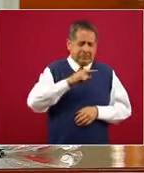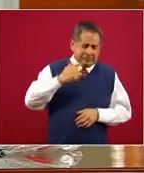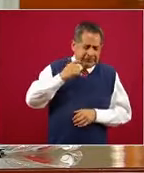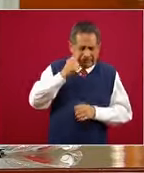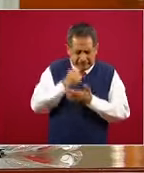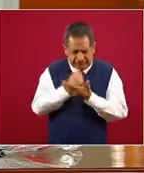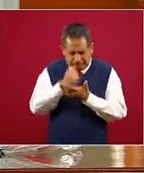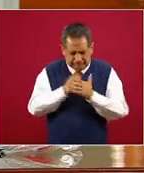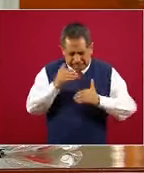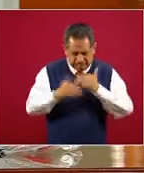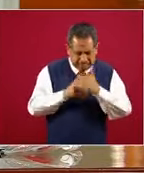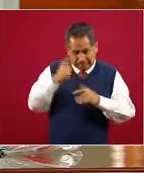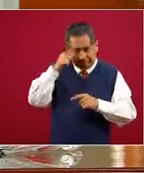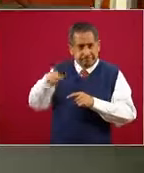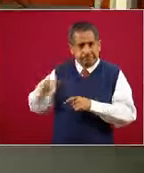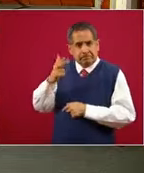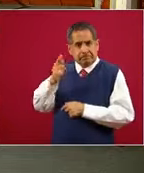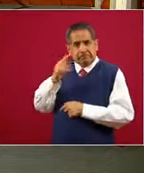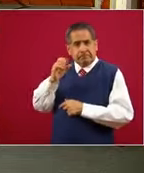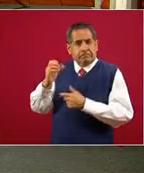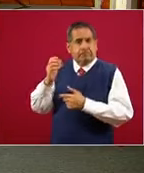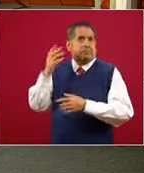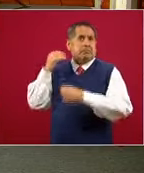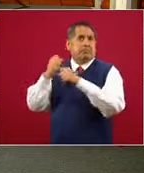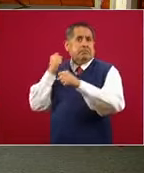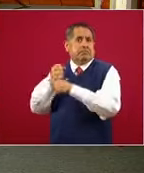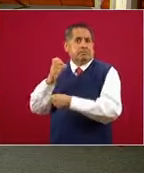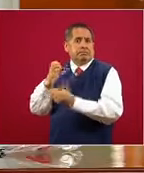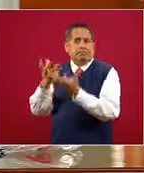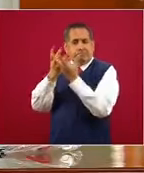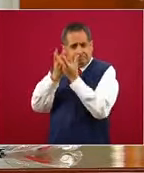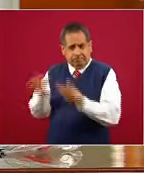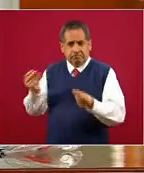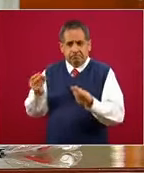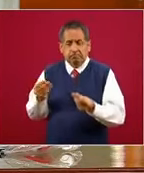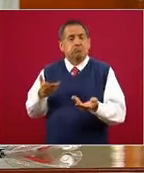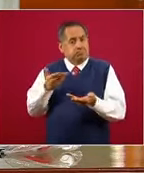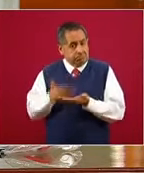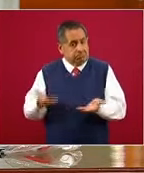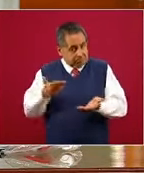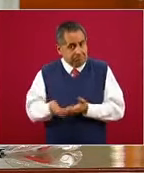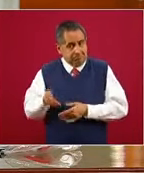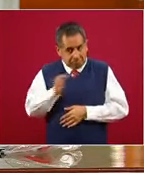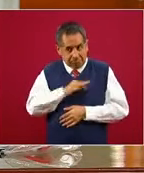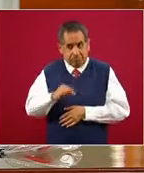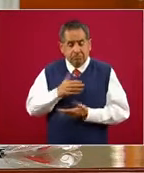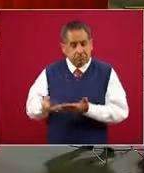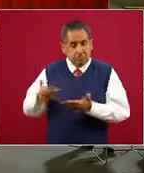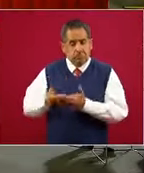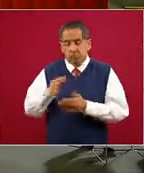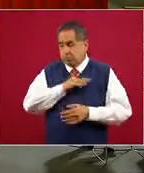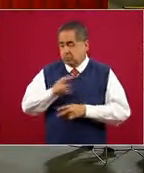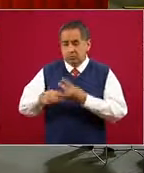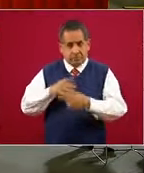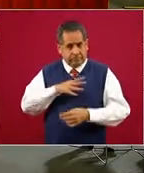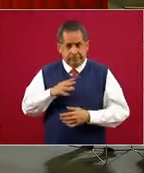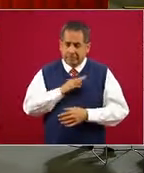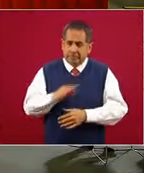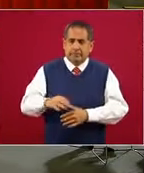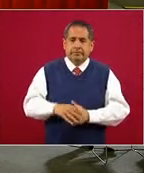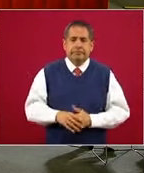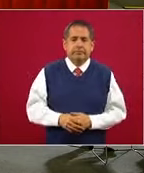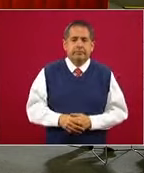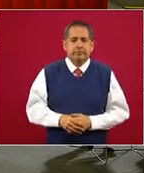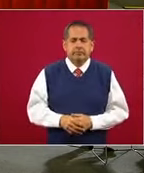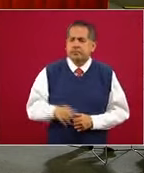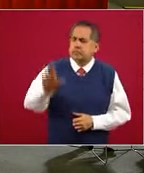luchado pues todas estas décadas para lograr este programa que hoy podemos tener en nuestro país. ¿Y